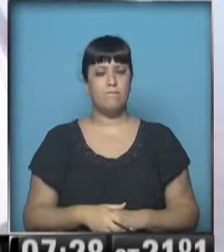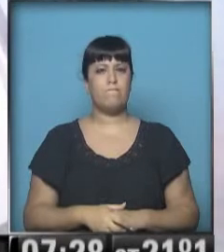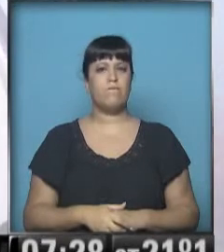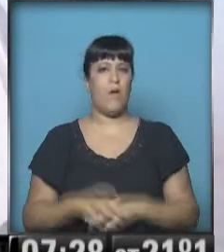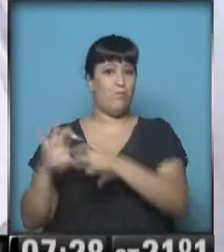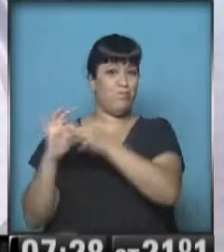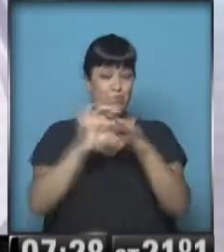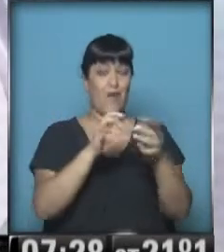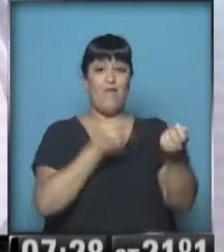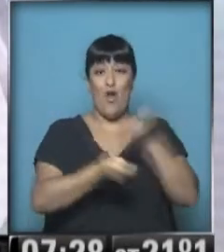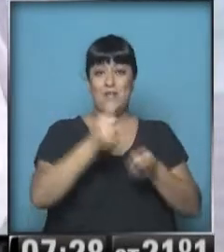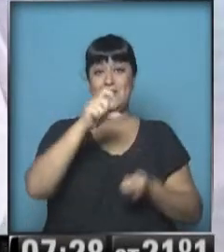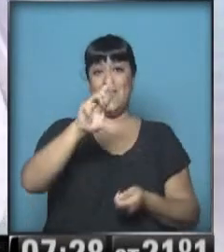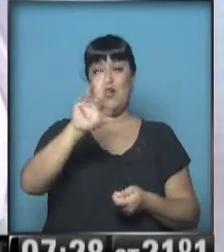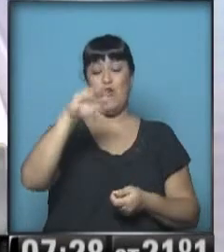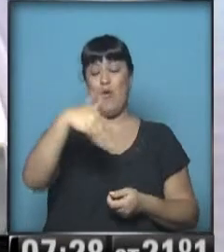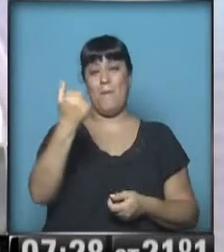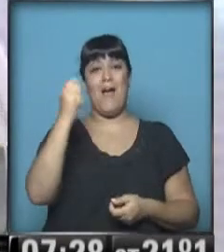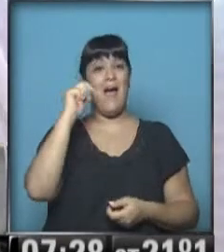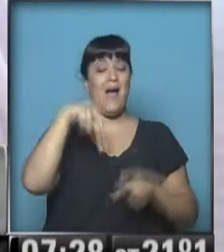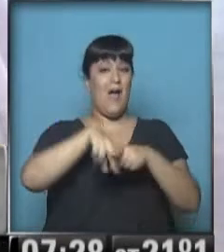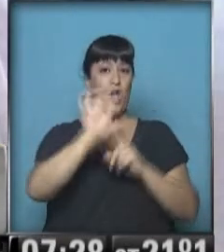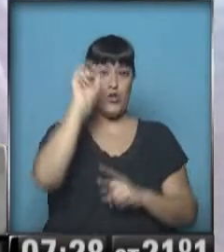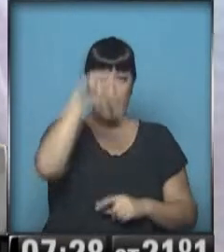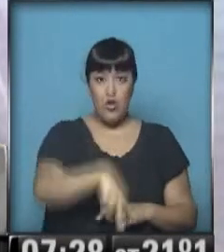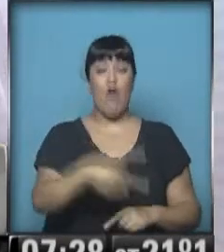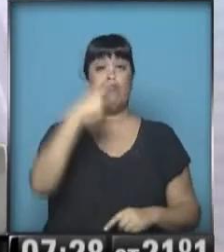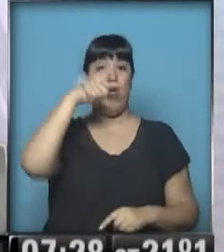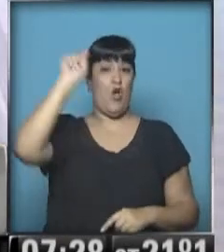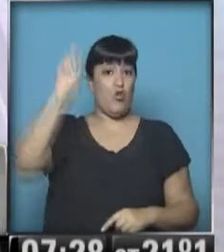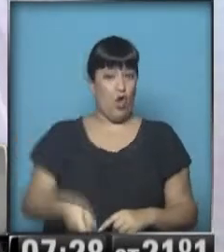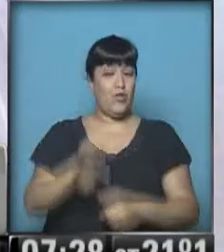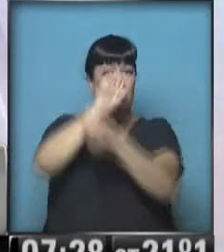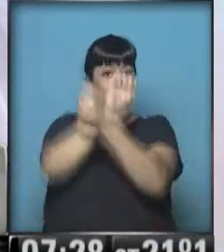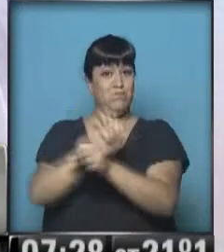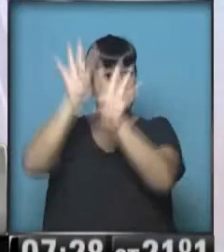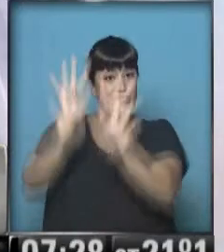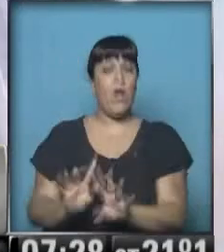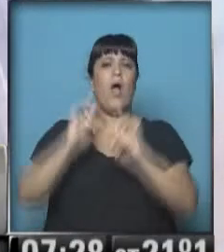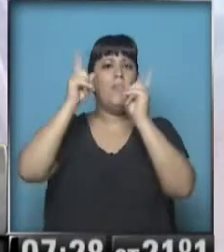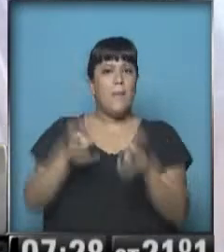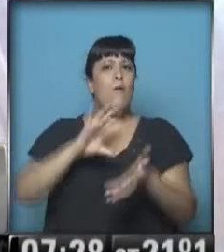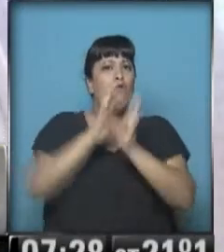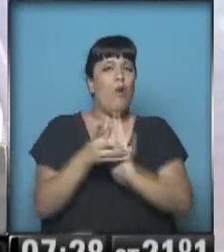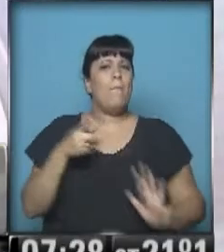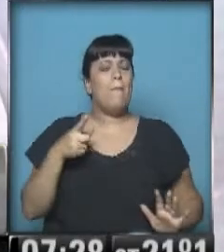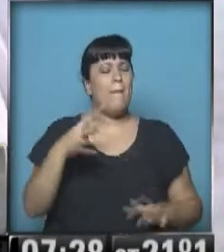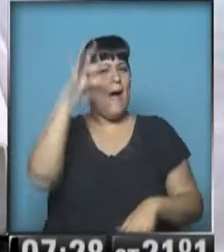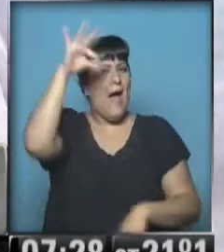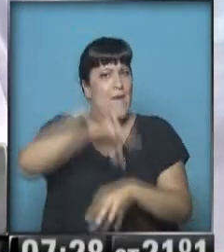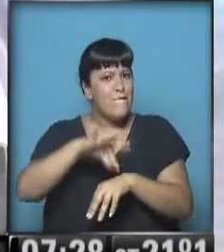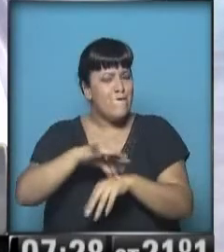que terminó con una condena, pero además con una condena en su salud. En los años de